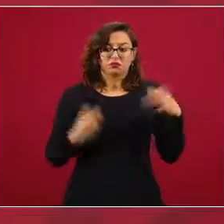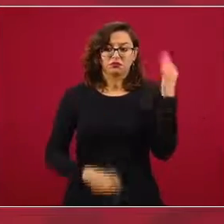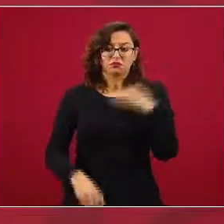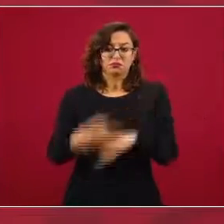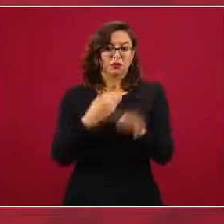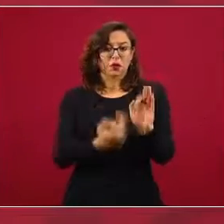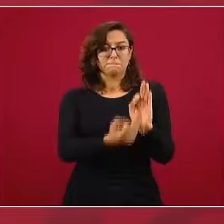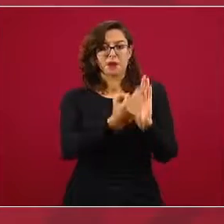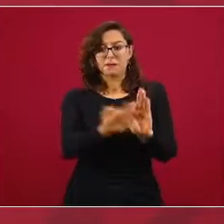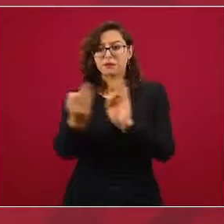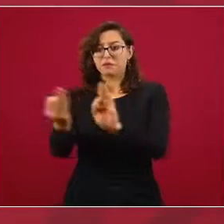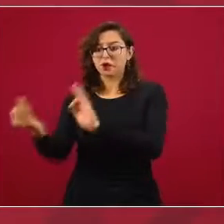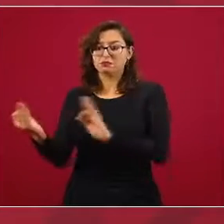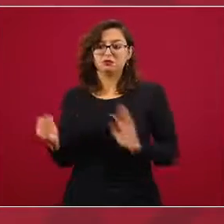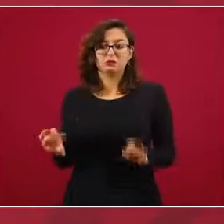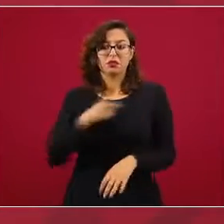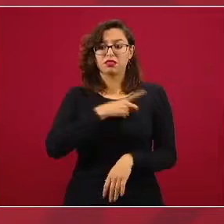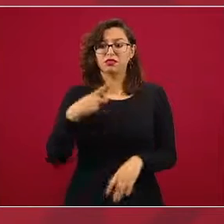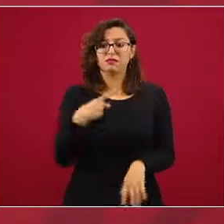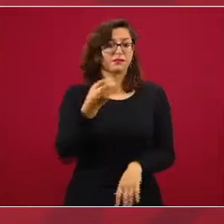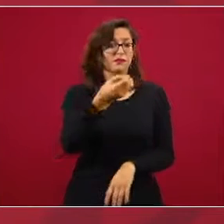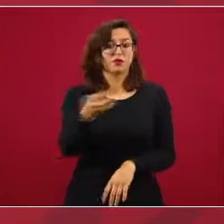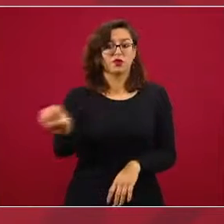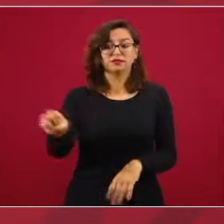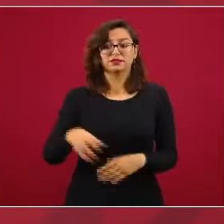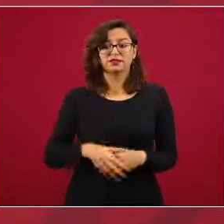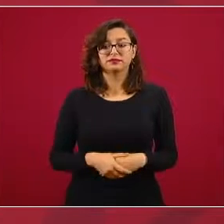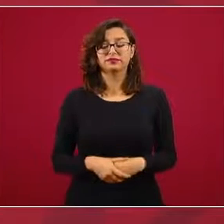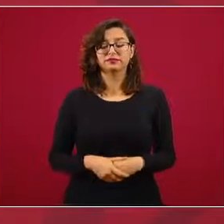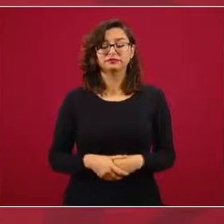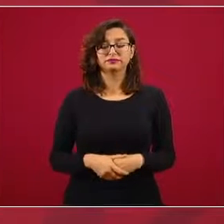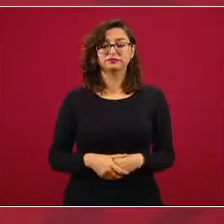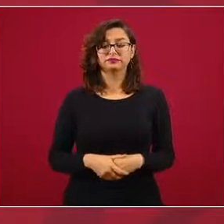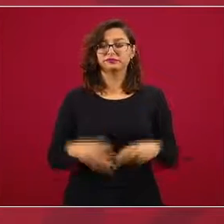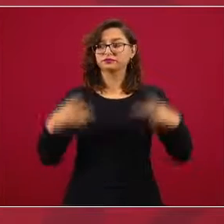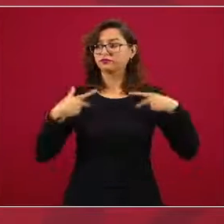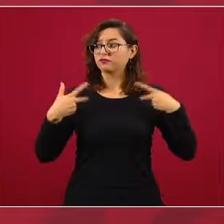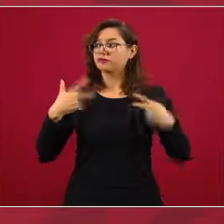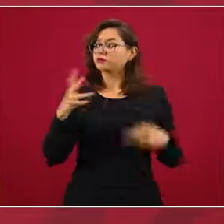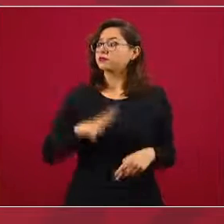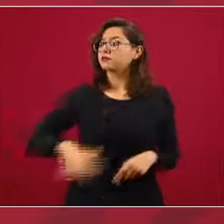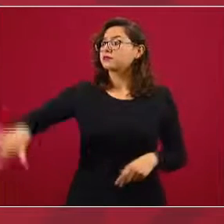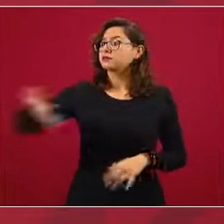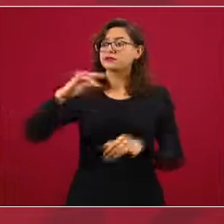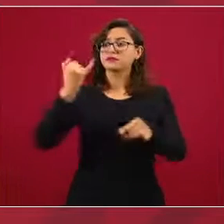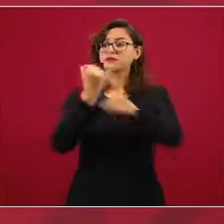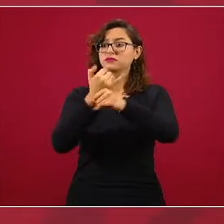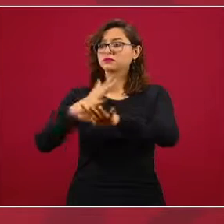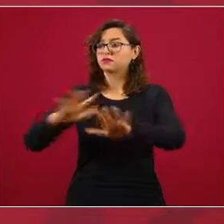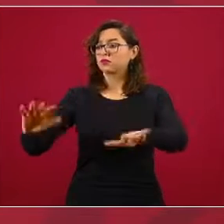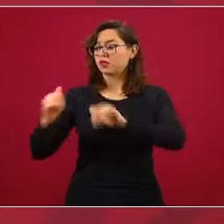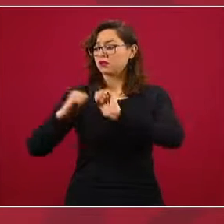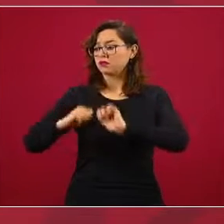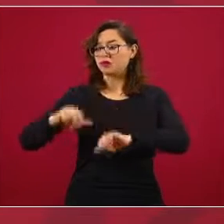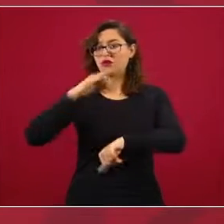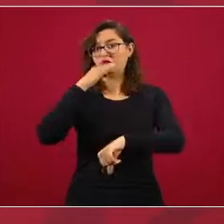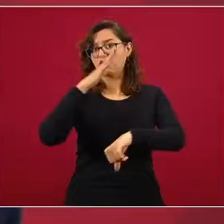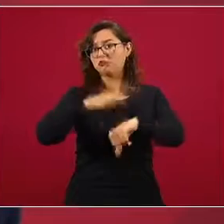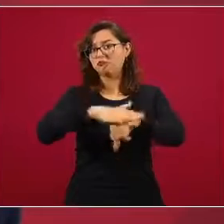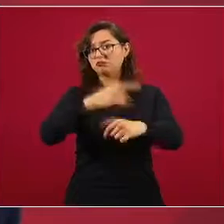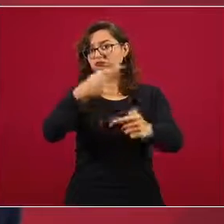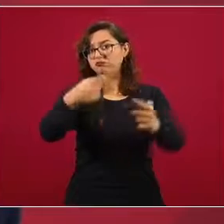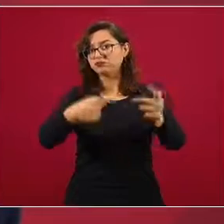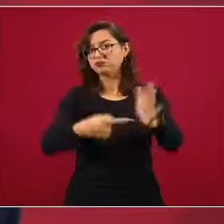lo tienen que hacer todos, estamos obligados a informarle al pueblo y a informarle a la autoridad